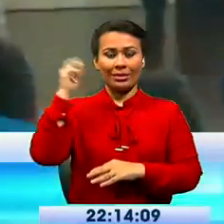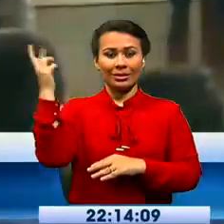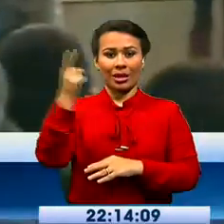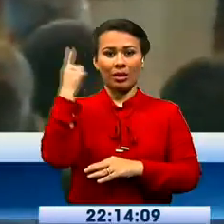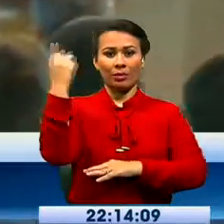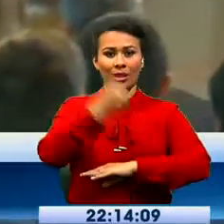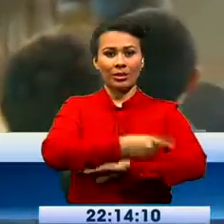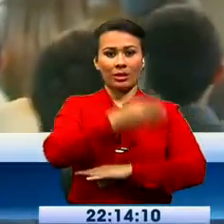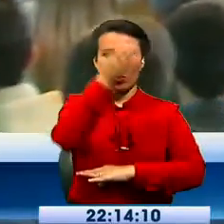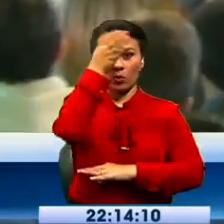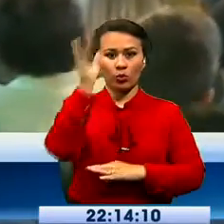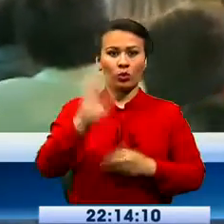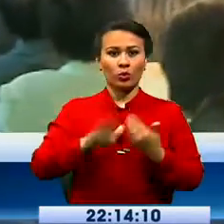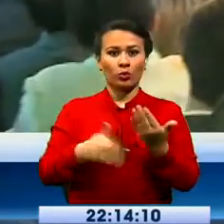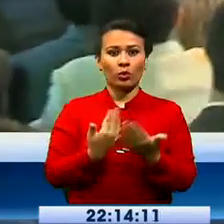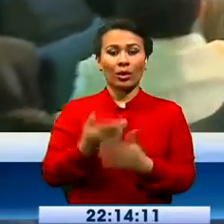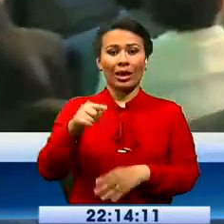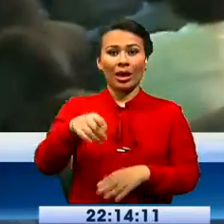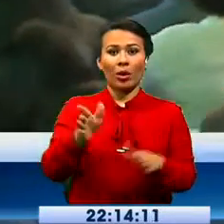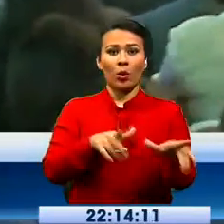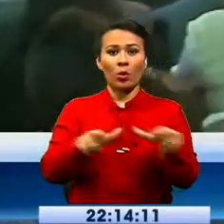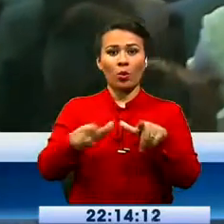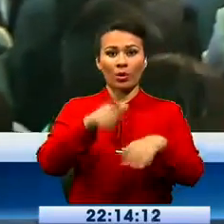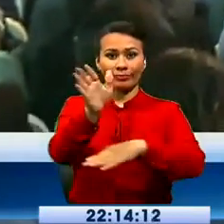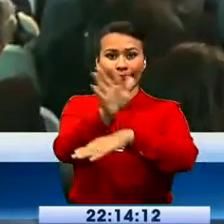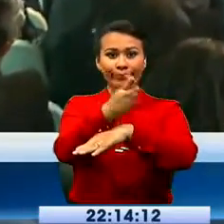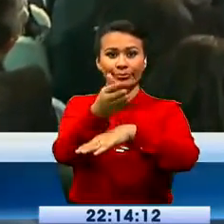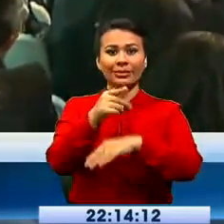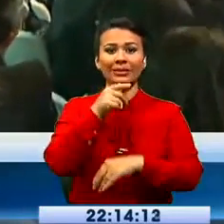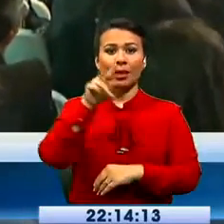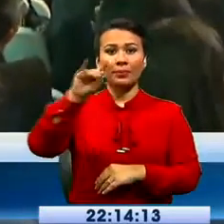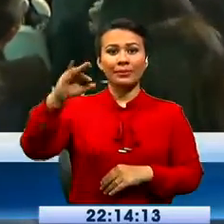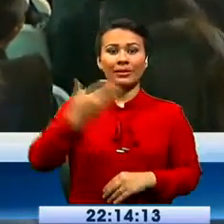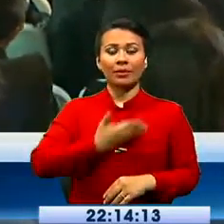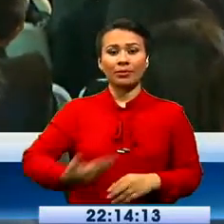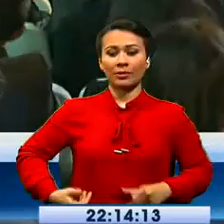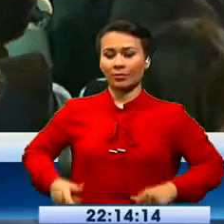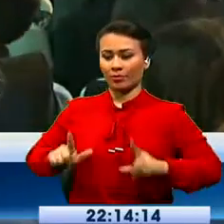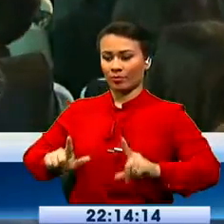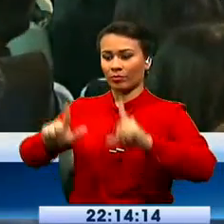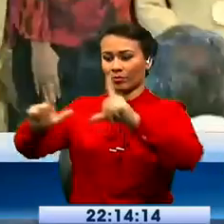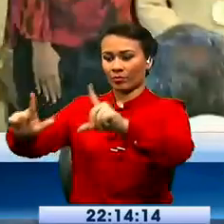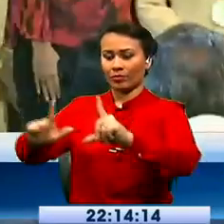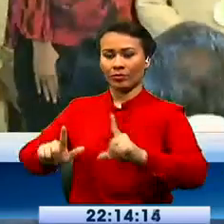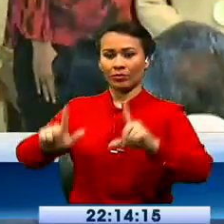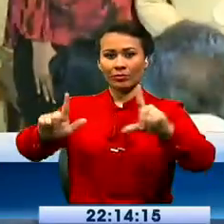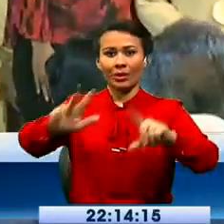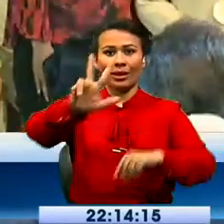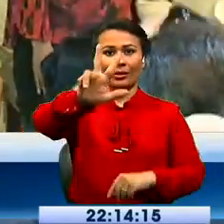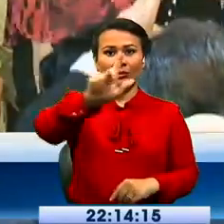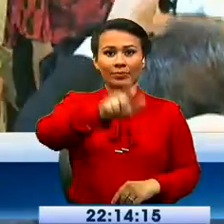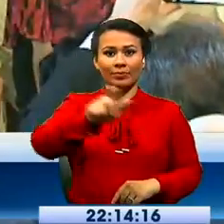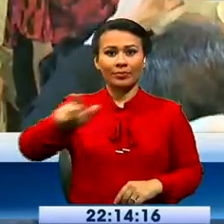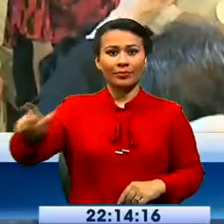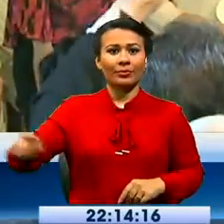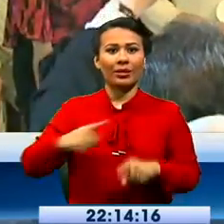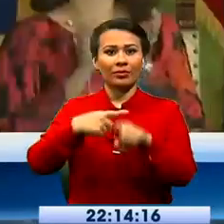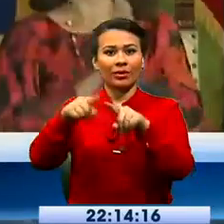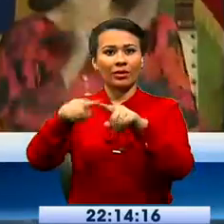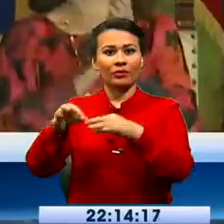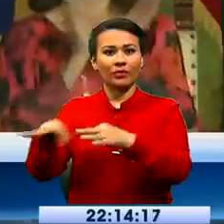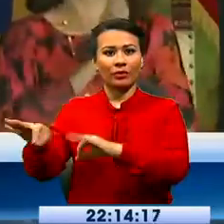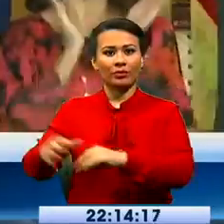el Salón Amarillo del Palacio de Carondelet, el segundo mandatario estuvo encargado de entregar el premio a tres ciudadanos en distintas